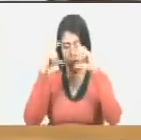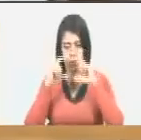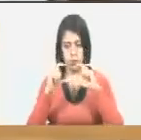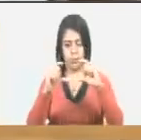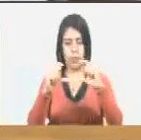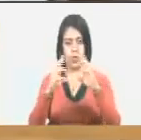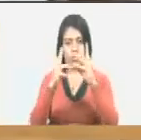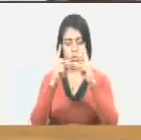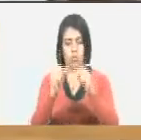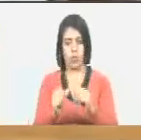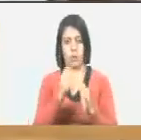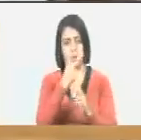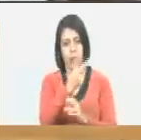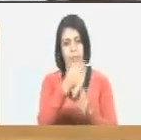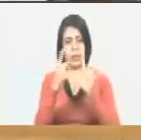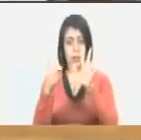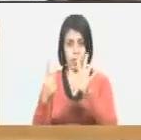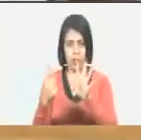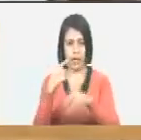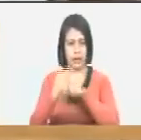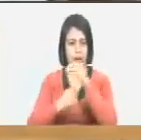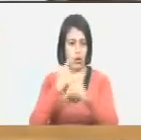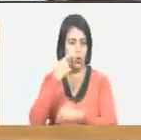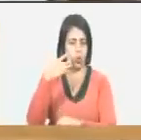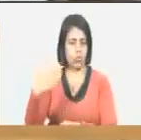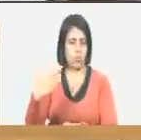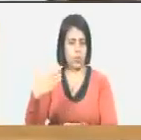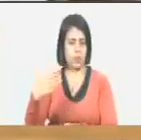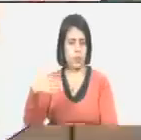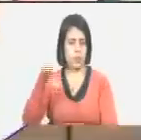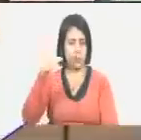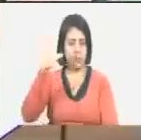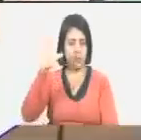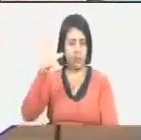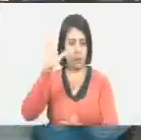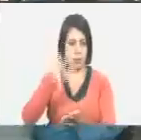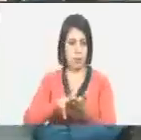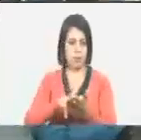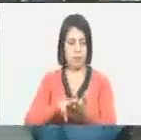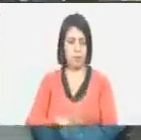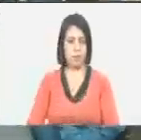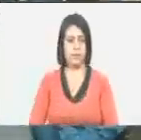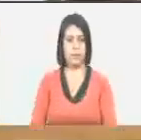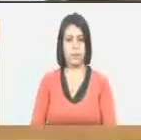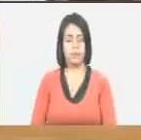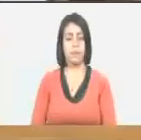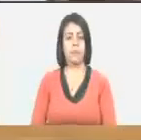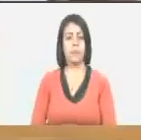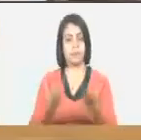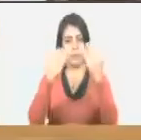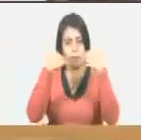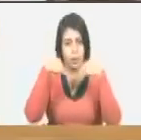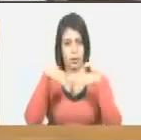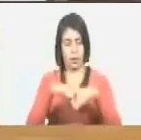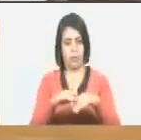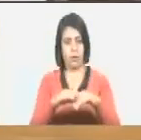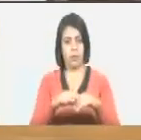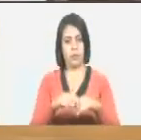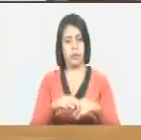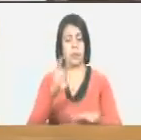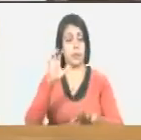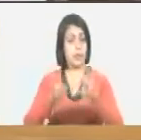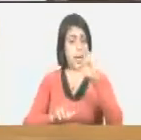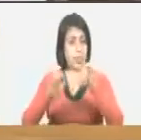artículo numerado como artículo 26, sírvanse manifestarlo con la señal de costumbre, queda aprobado. Sírvase, por favor,